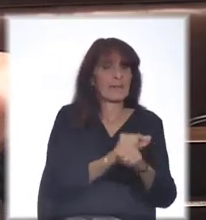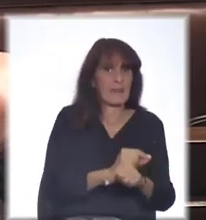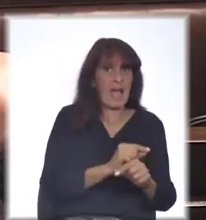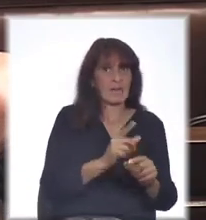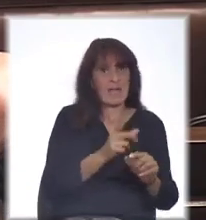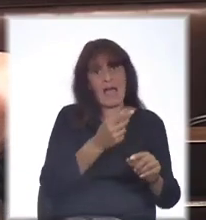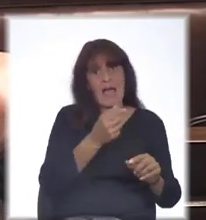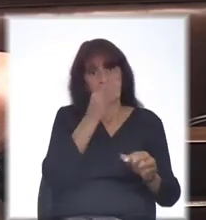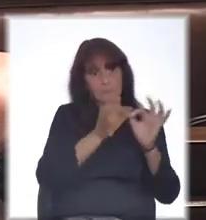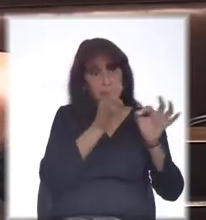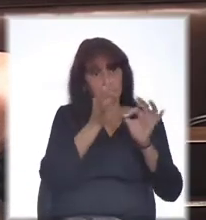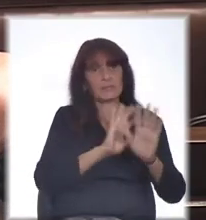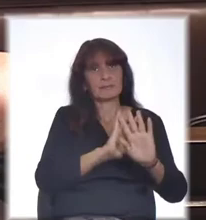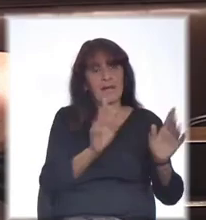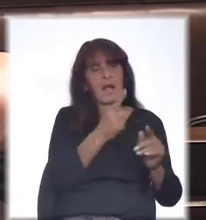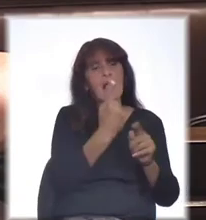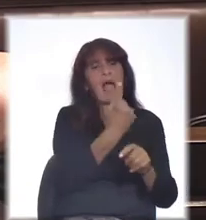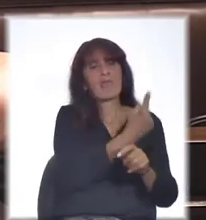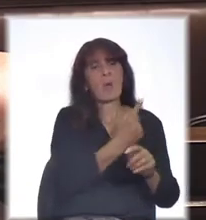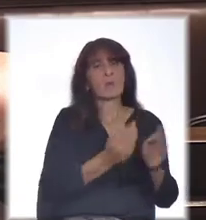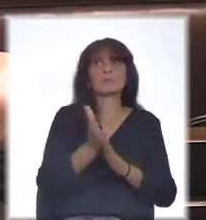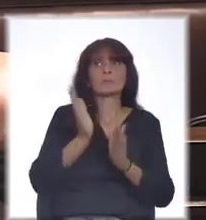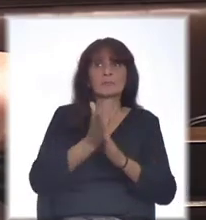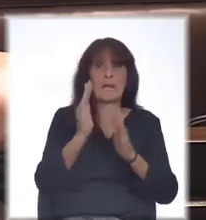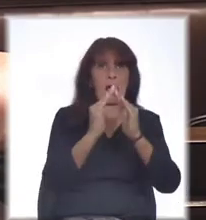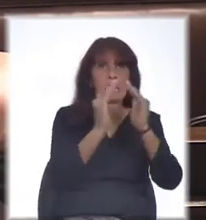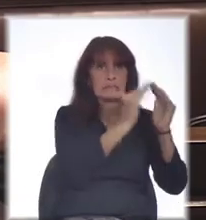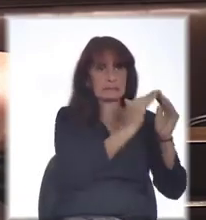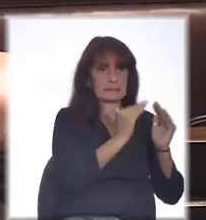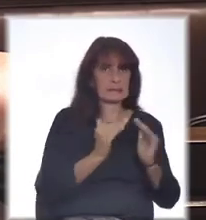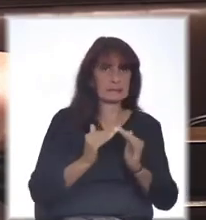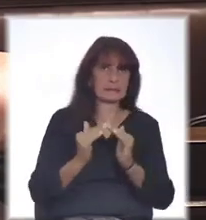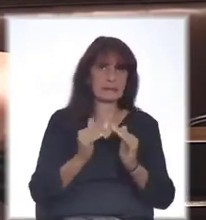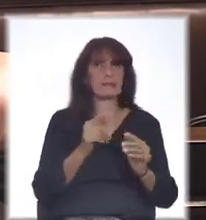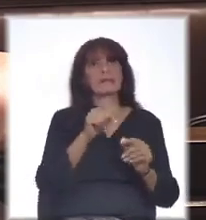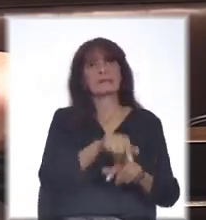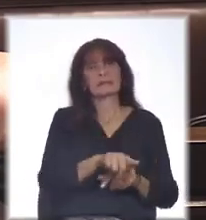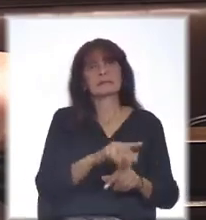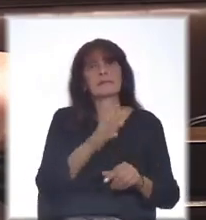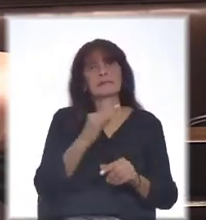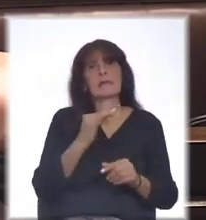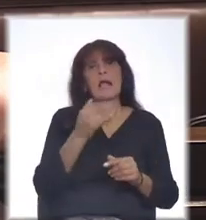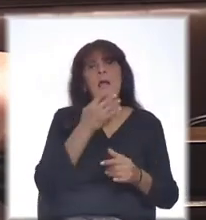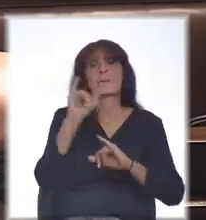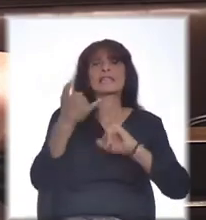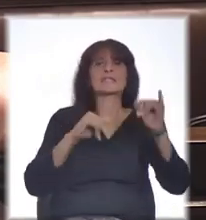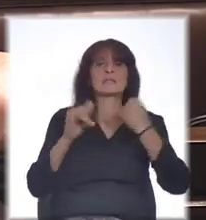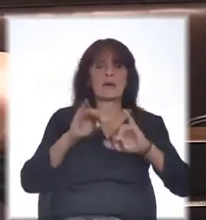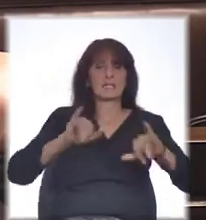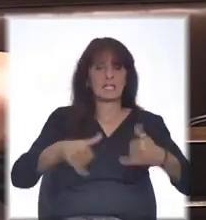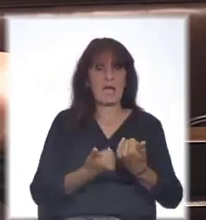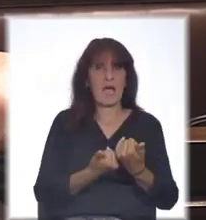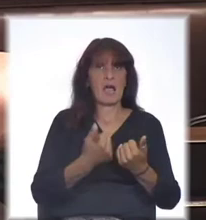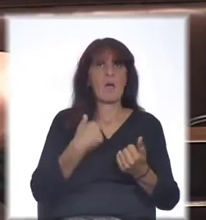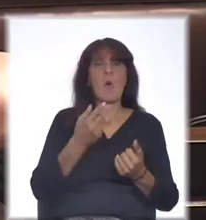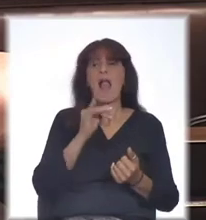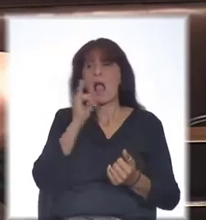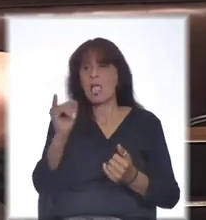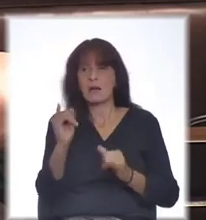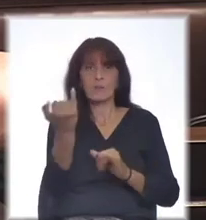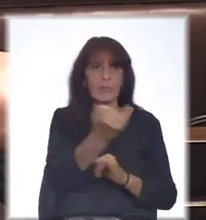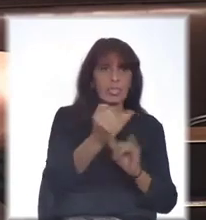de los participantes regresaba para su casa con la responsabilidad de ser un agente multiplicador del mensaje recibido. El boca a boca tenía que